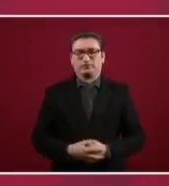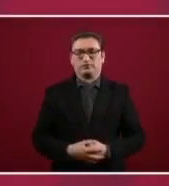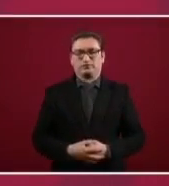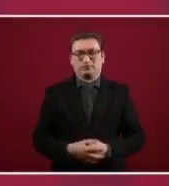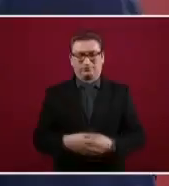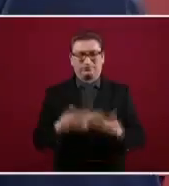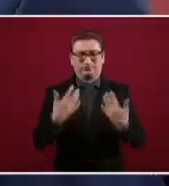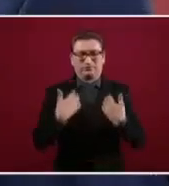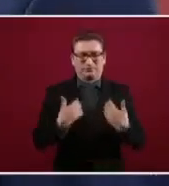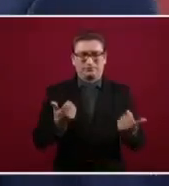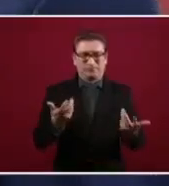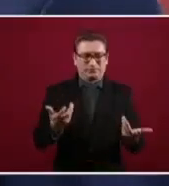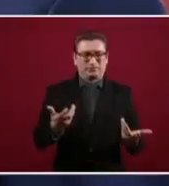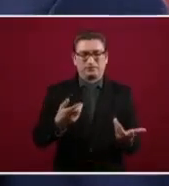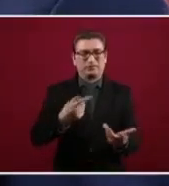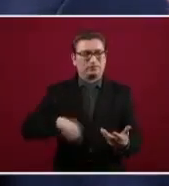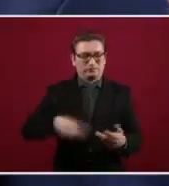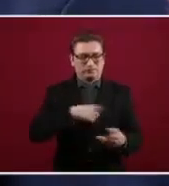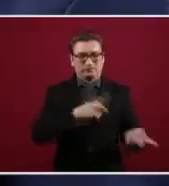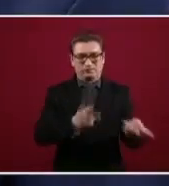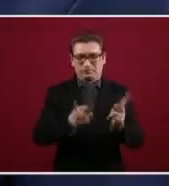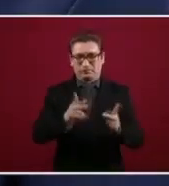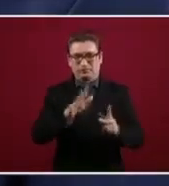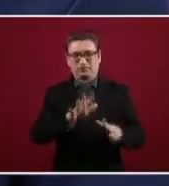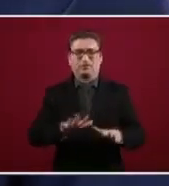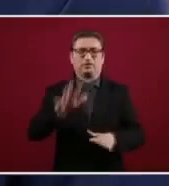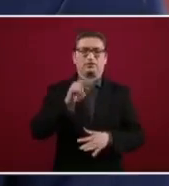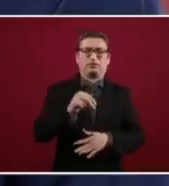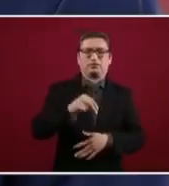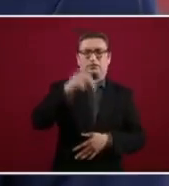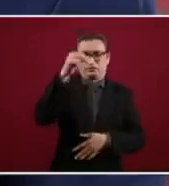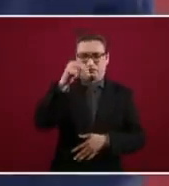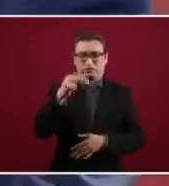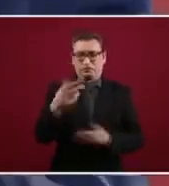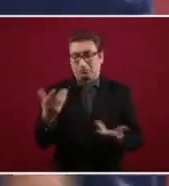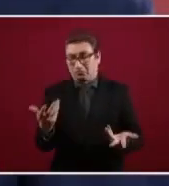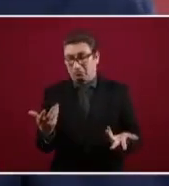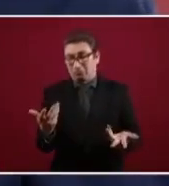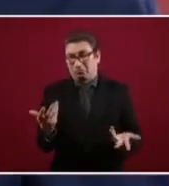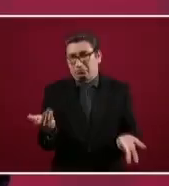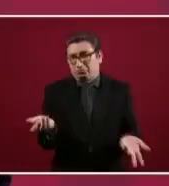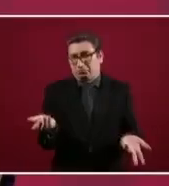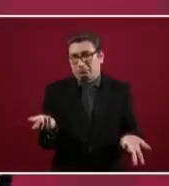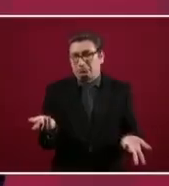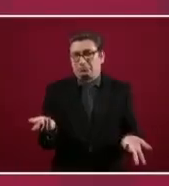estamos hablando de el norte bueno